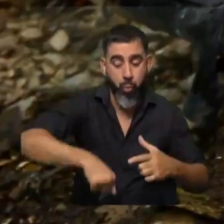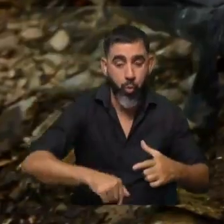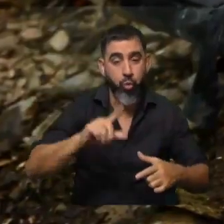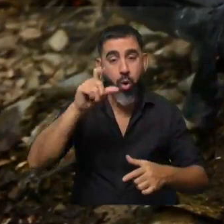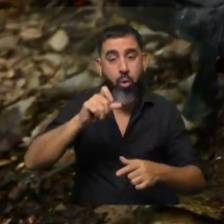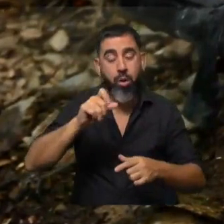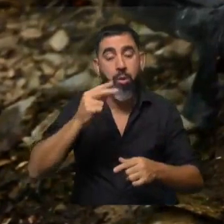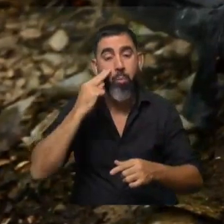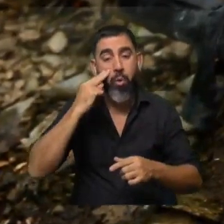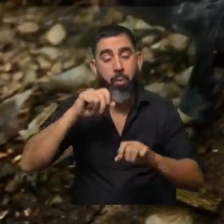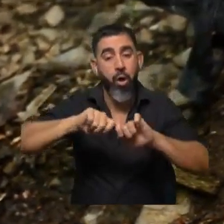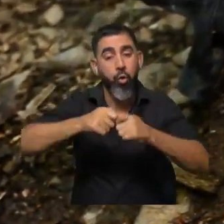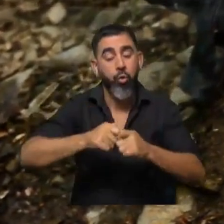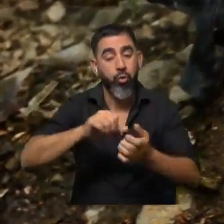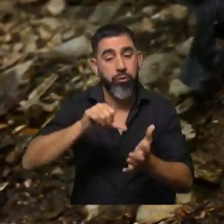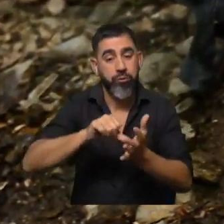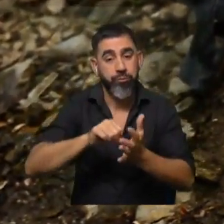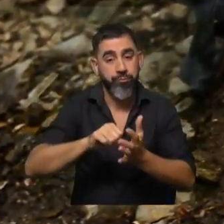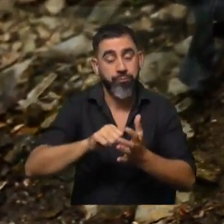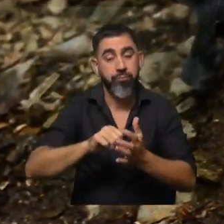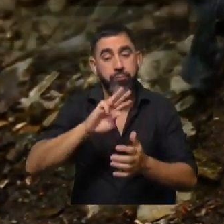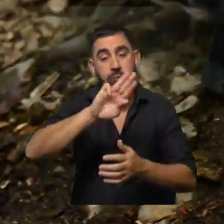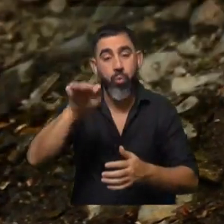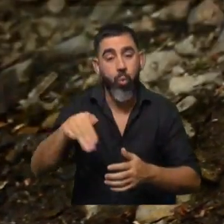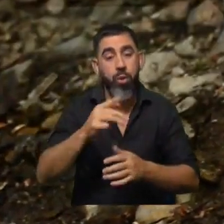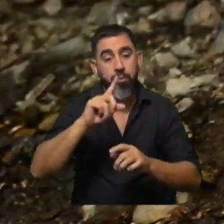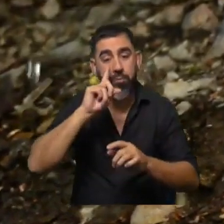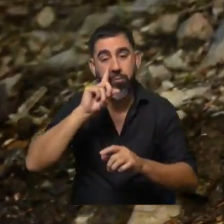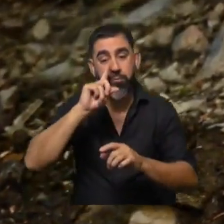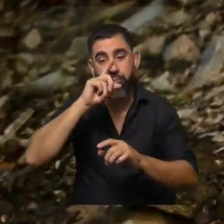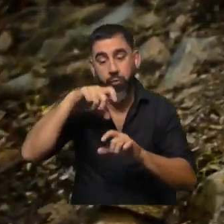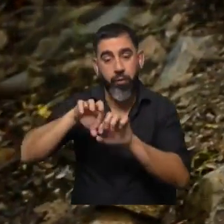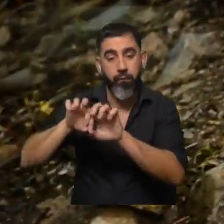del sistema dentro de la capital. La web es